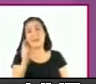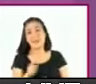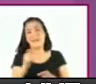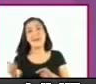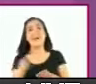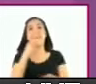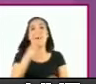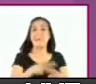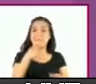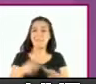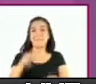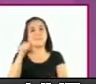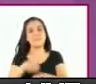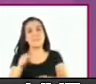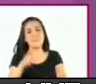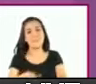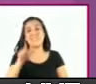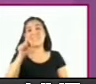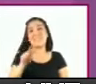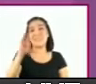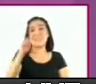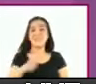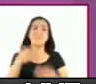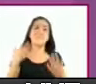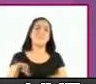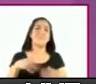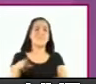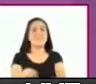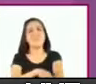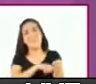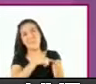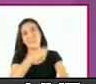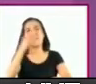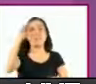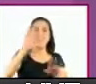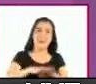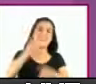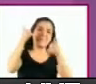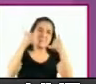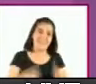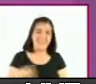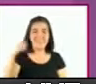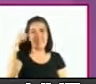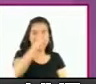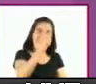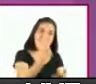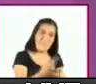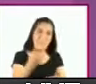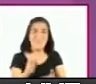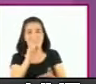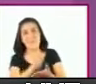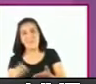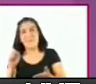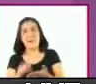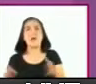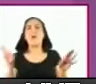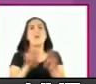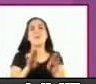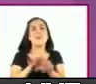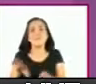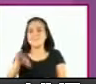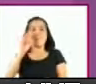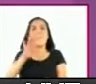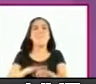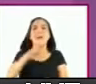término 79 es un camino muy largo y tedioso. Hay que encontrar una manera general de expresar